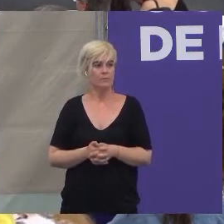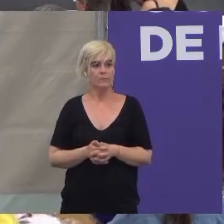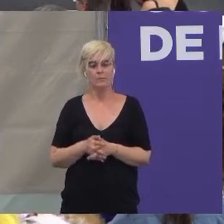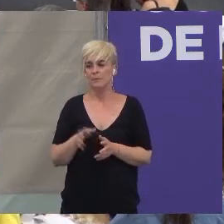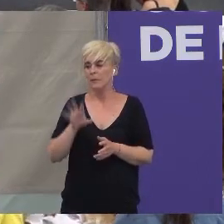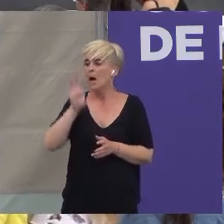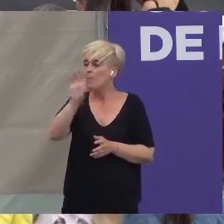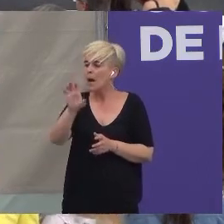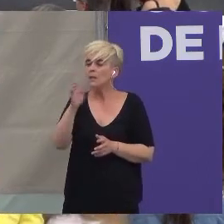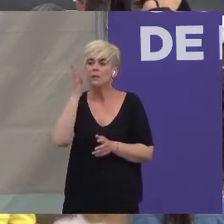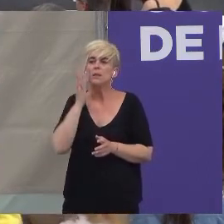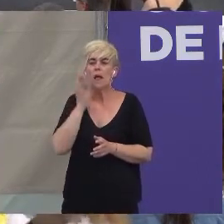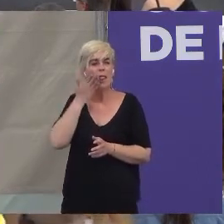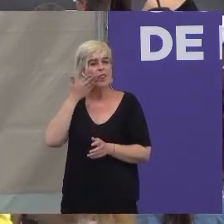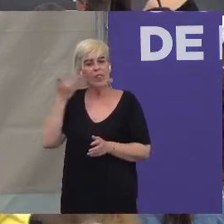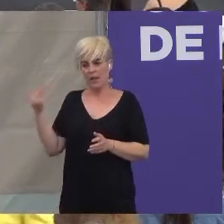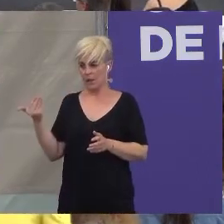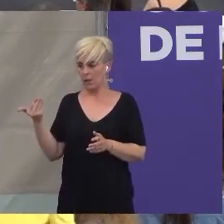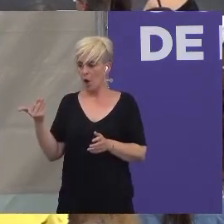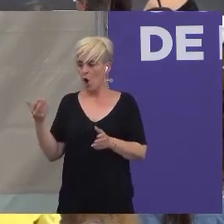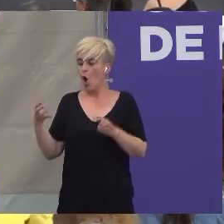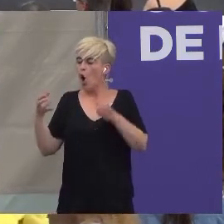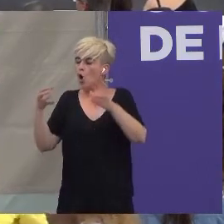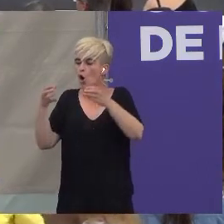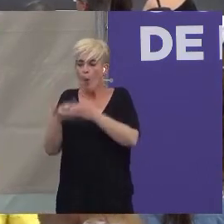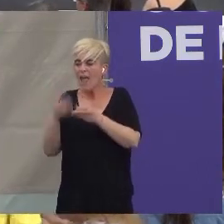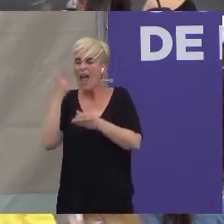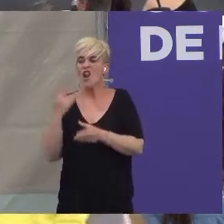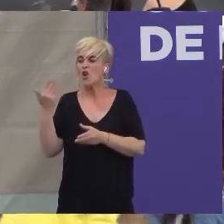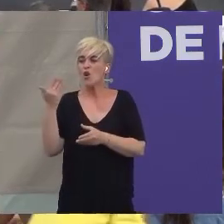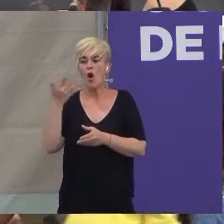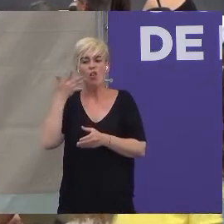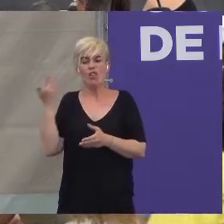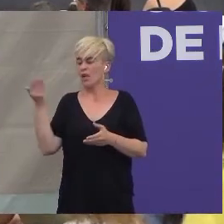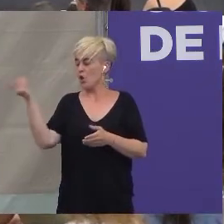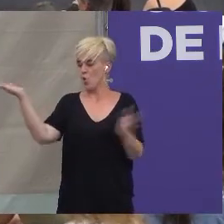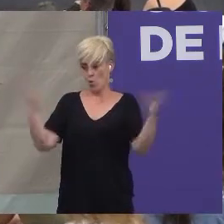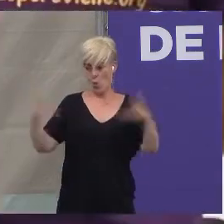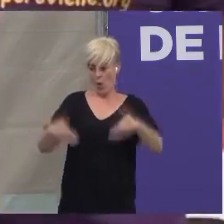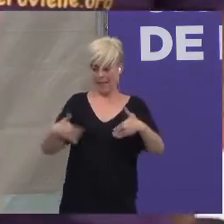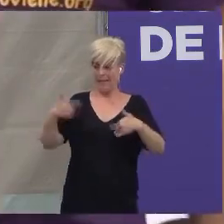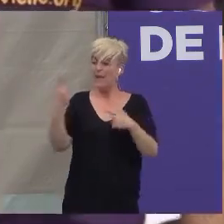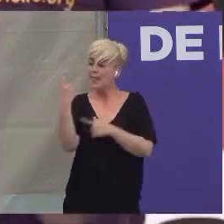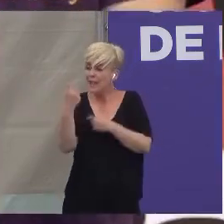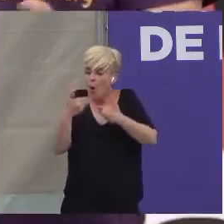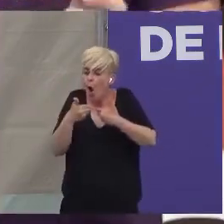és un país digne que té un govern indigne i que necessitem obrir Podem per a poder fer